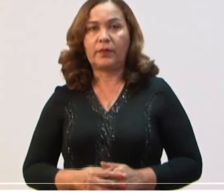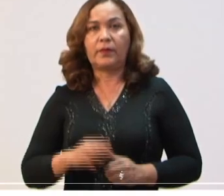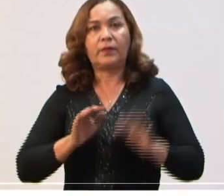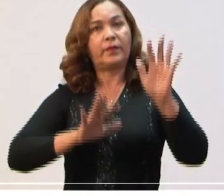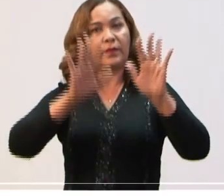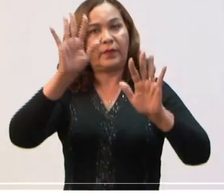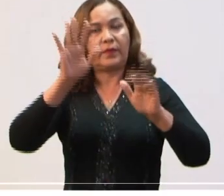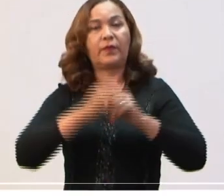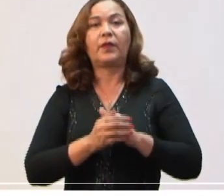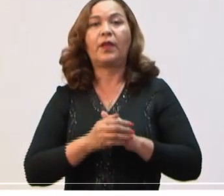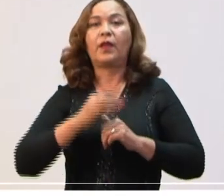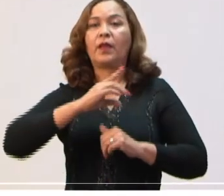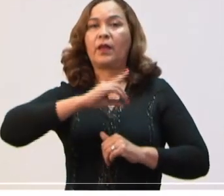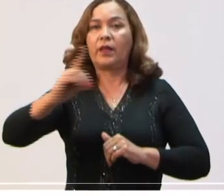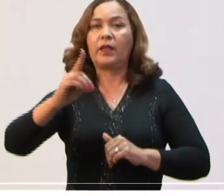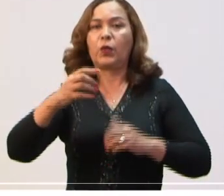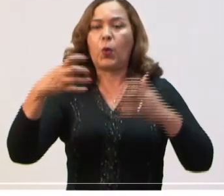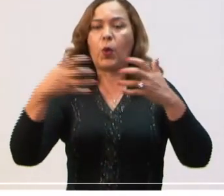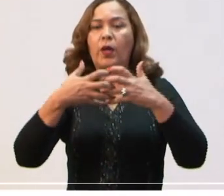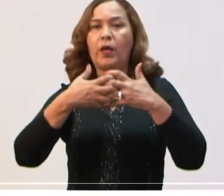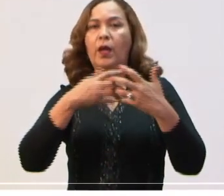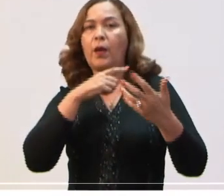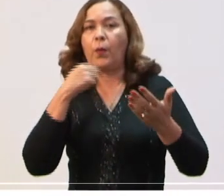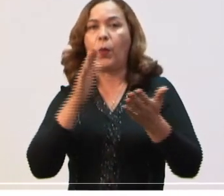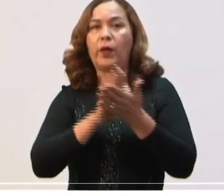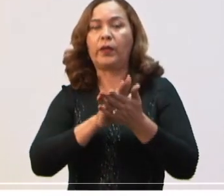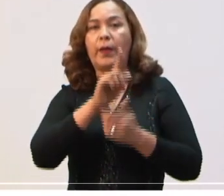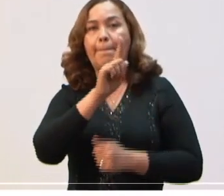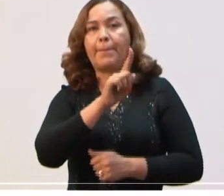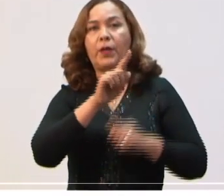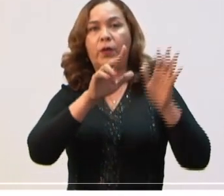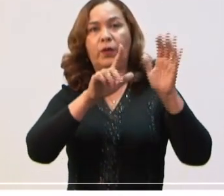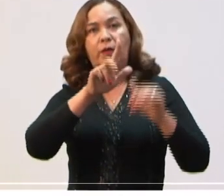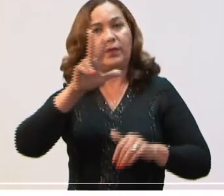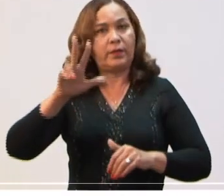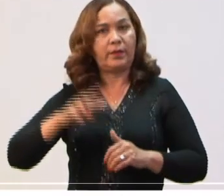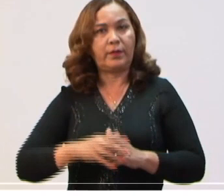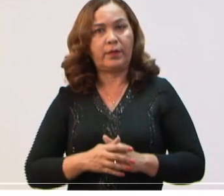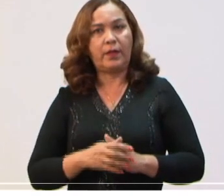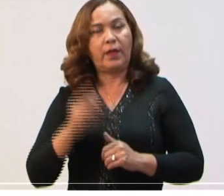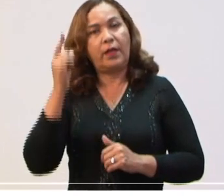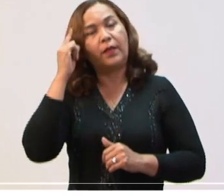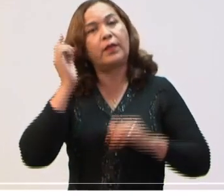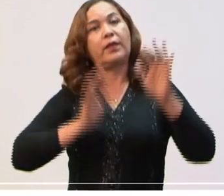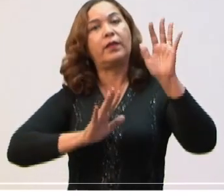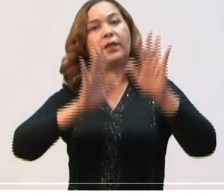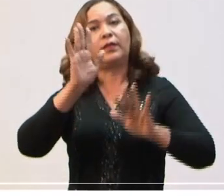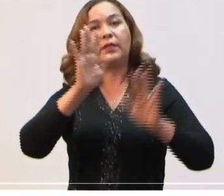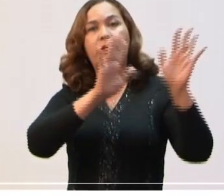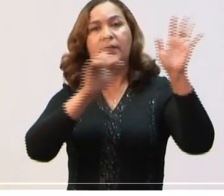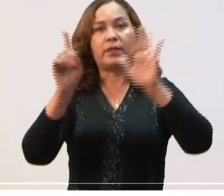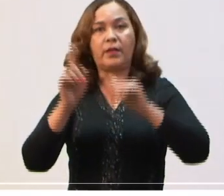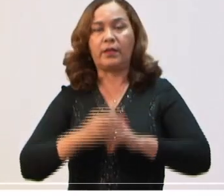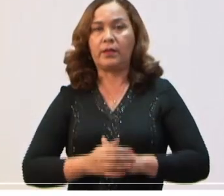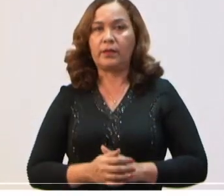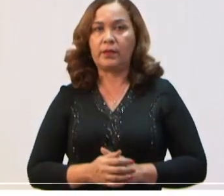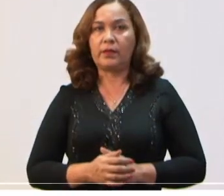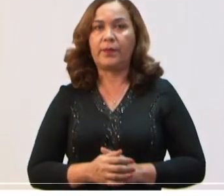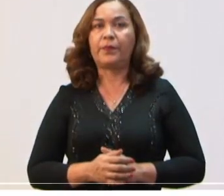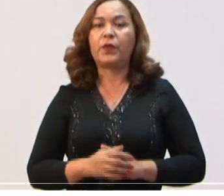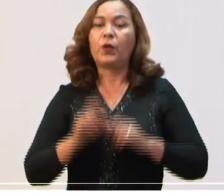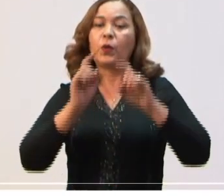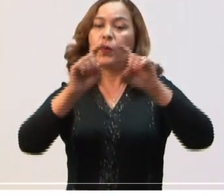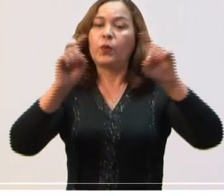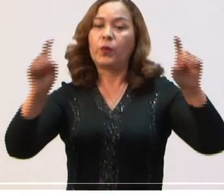día 15 decreto de guerra a muerte 1813 día 15 y 16